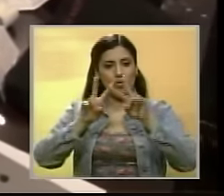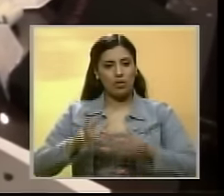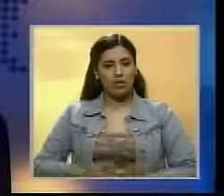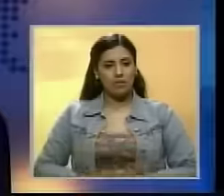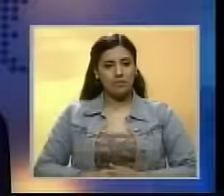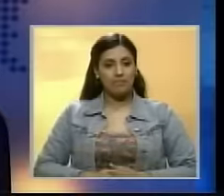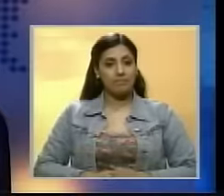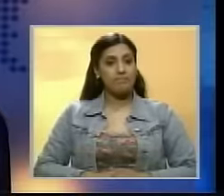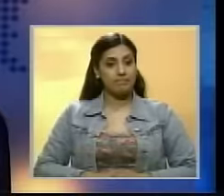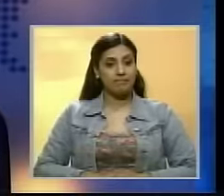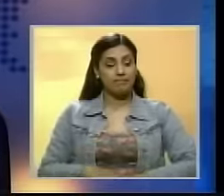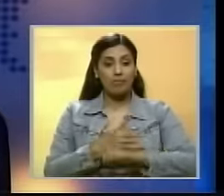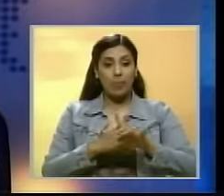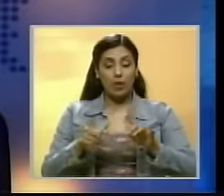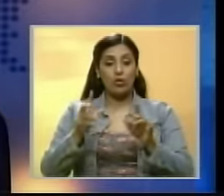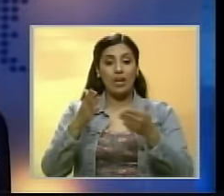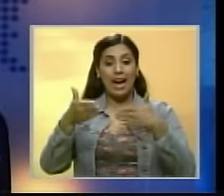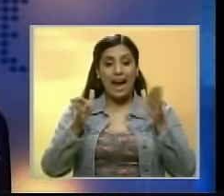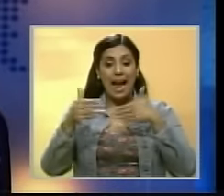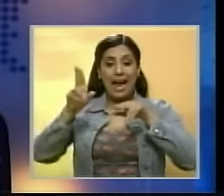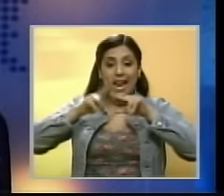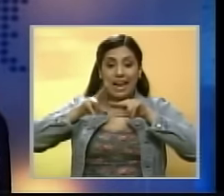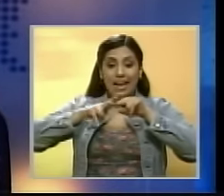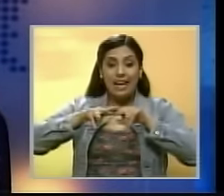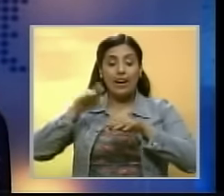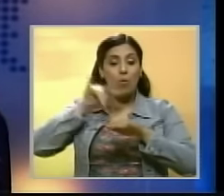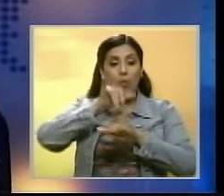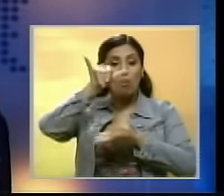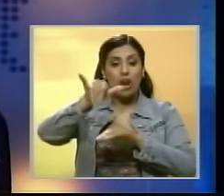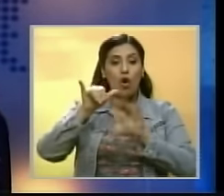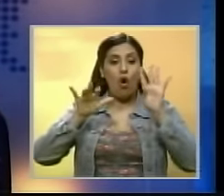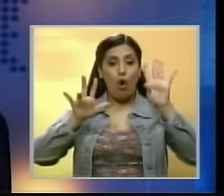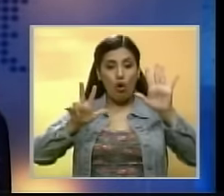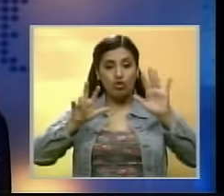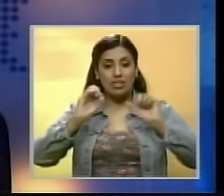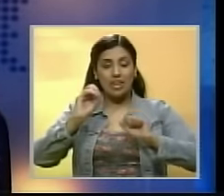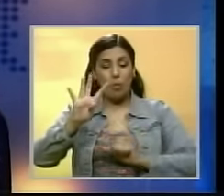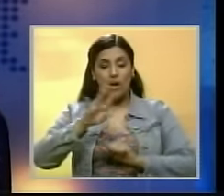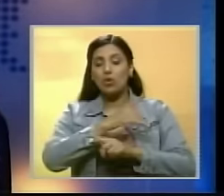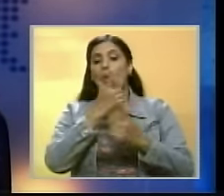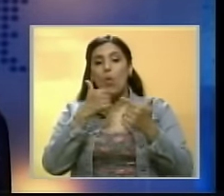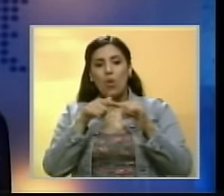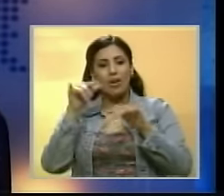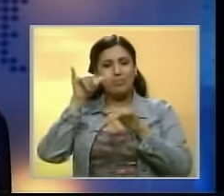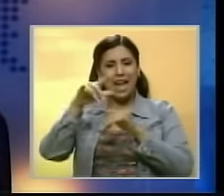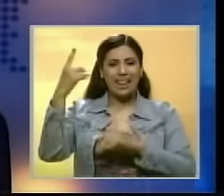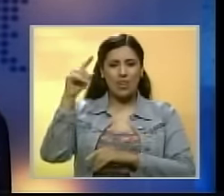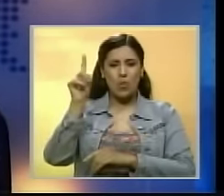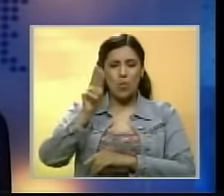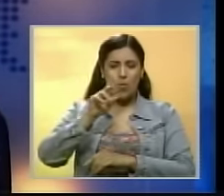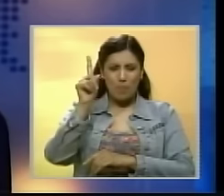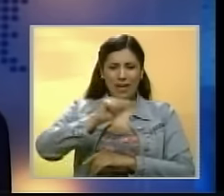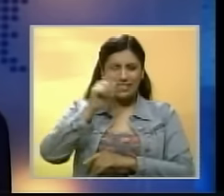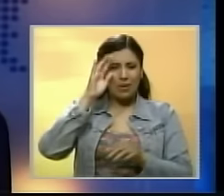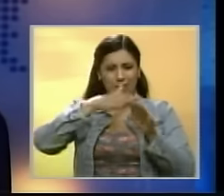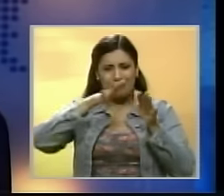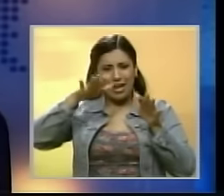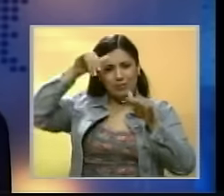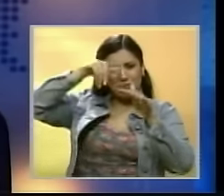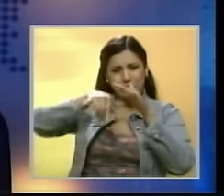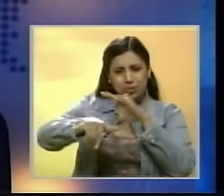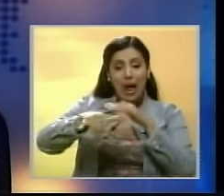victoria la caja negra del vuelo 804 de egypt Air se estrelló hace un mes en aguas del Mediterráneo y